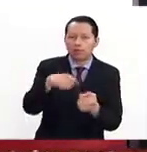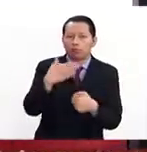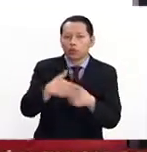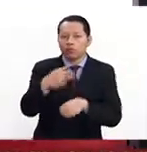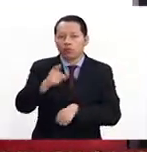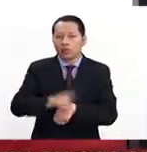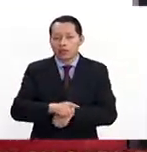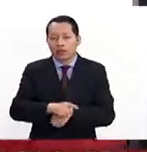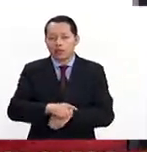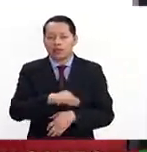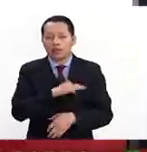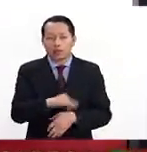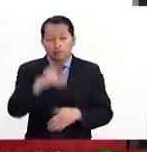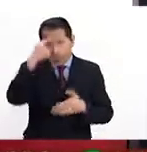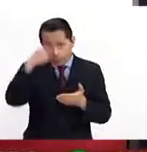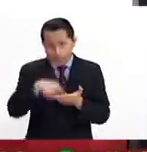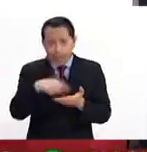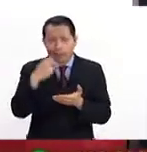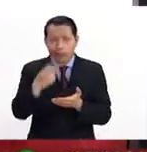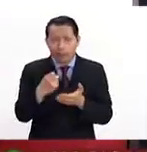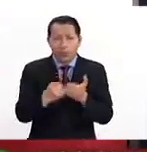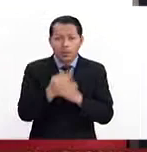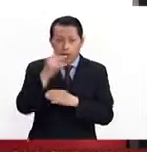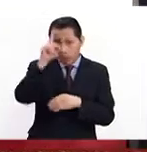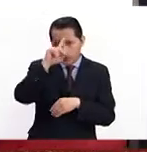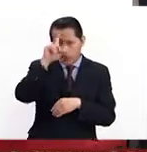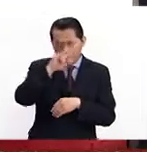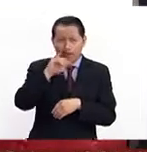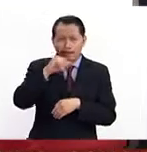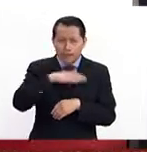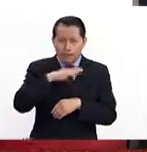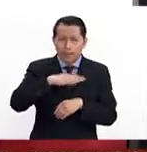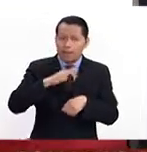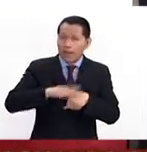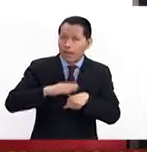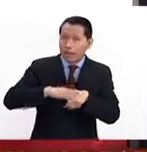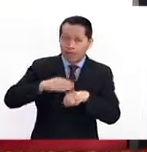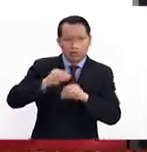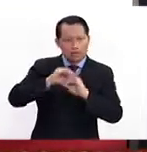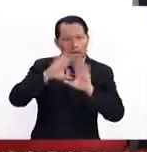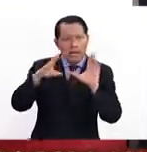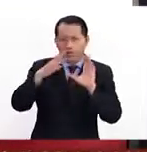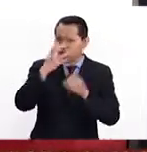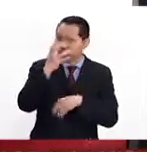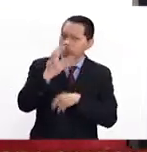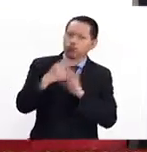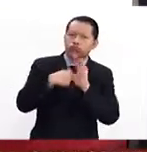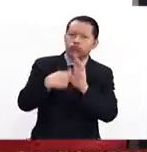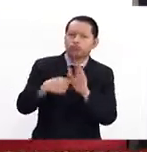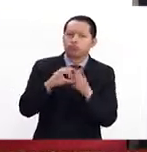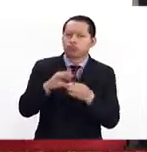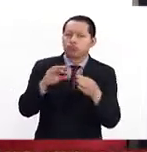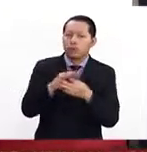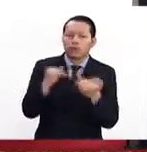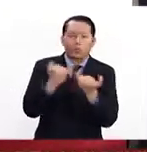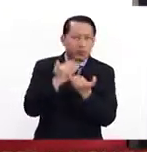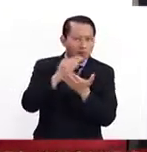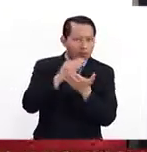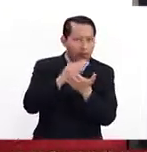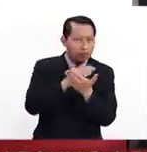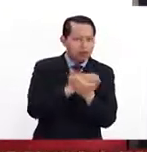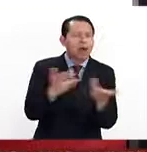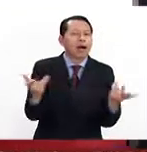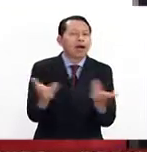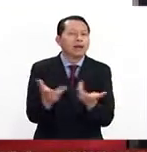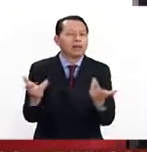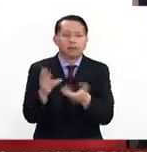próximos días. Entonces yo creo que en este nuevo Consejo sí vamos a ver manifestaciones mucho más contundentes y sí una hoja de ruta